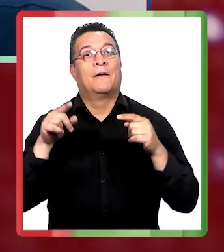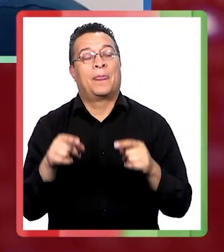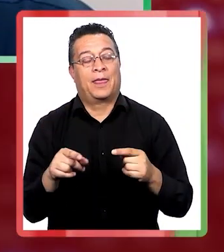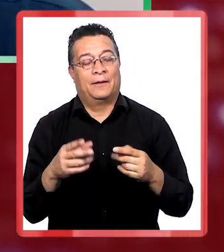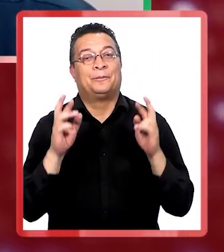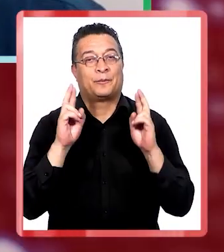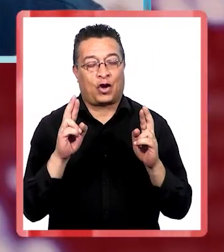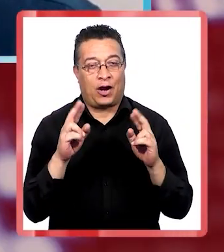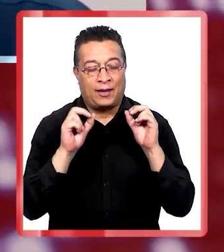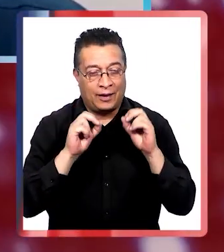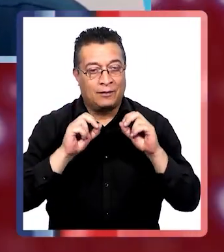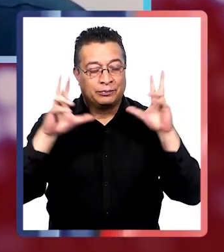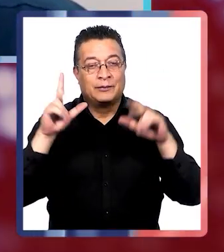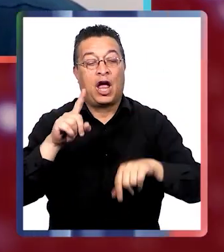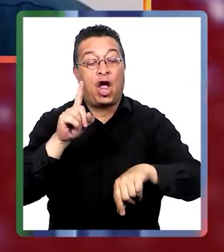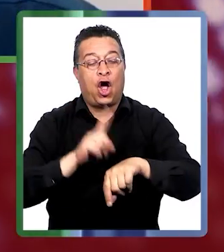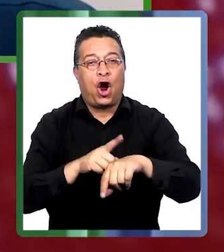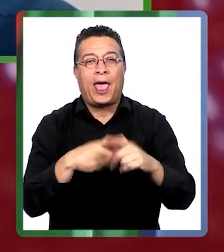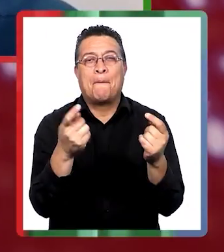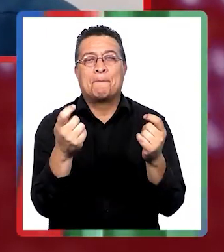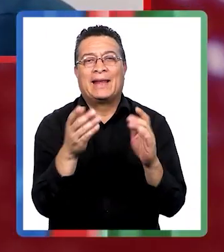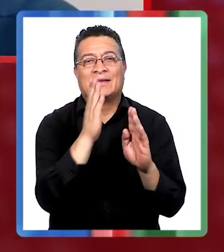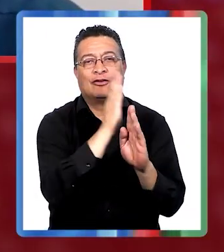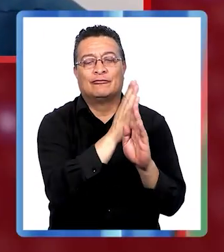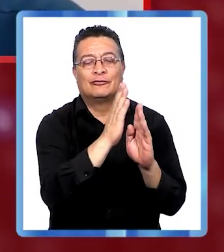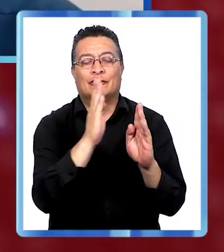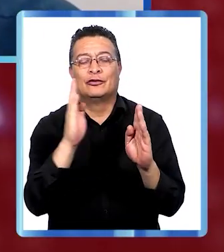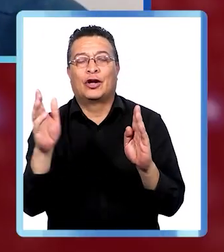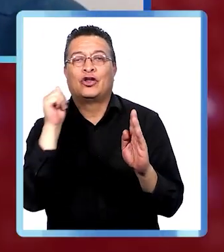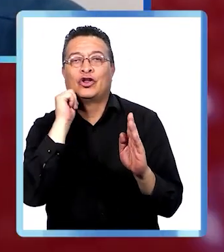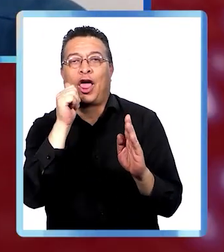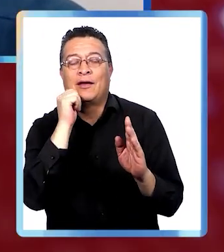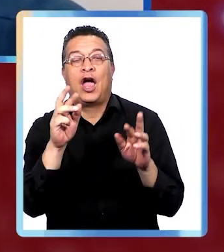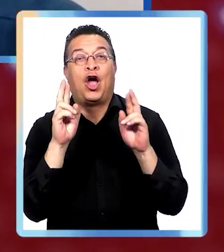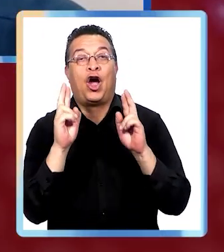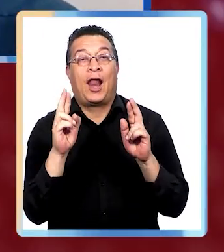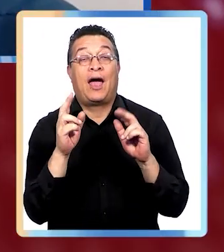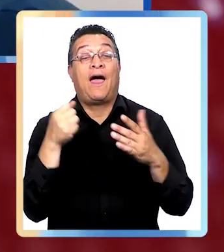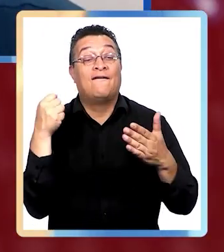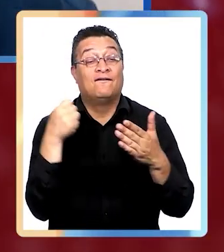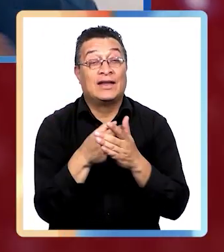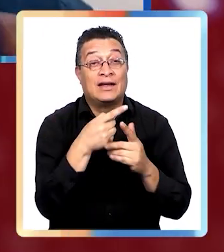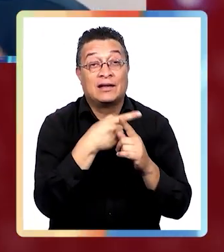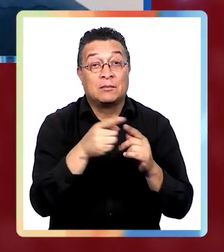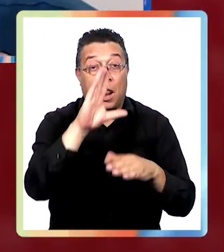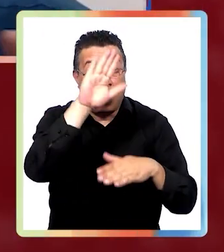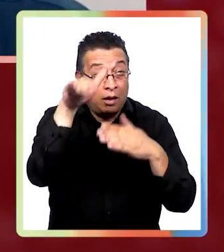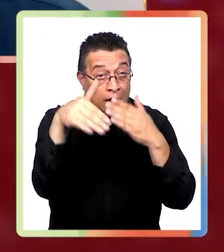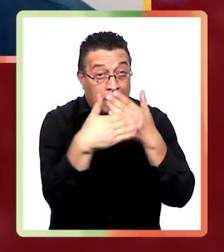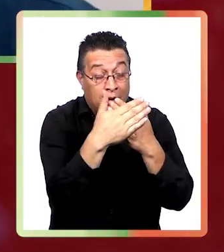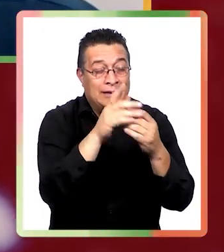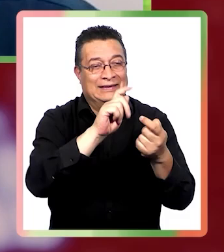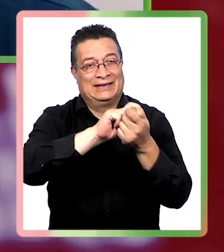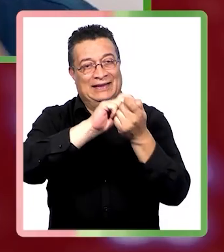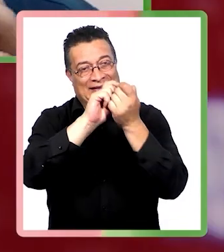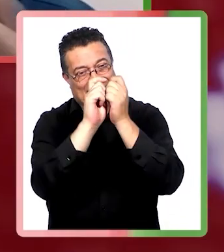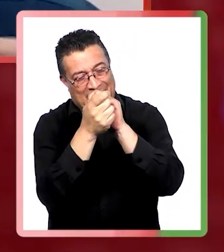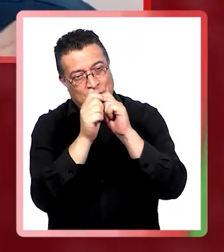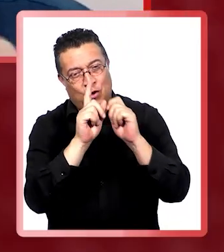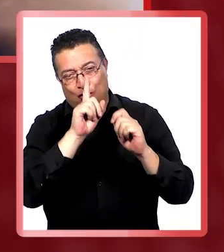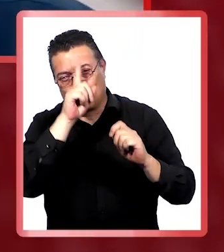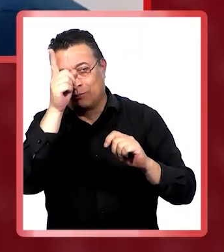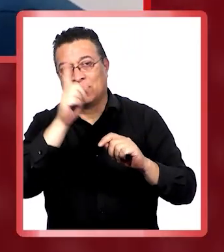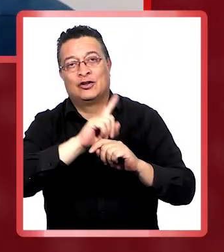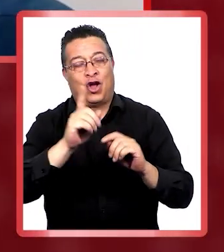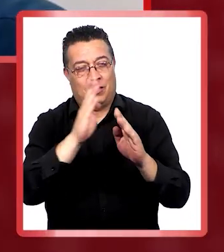un horario, ojalá tratar de despertarse una hora similar y que estas cosas, eventos del fin de semana, no nos